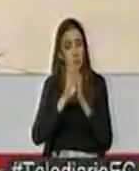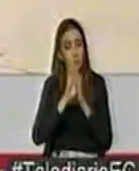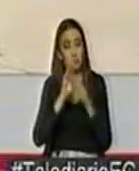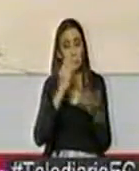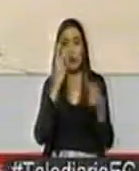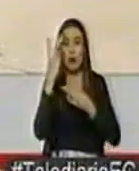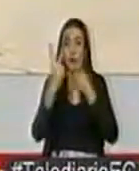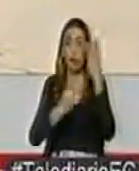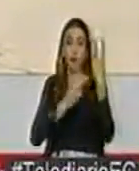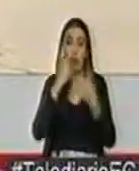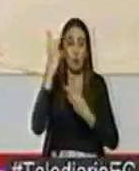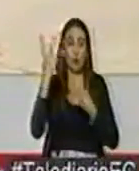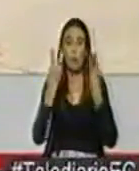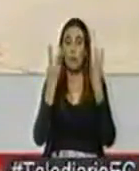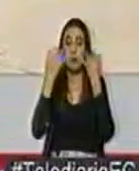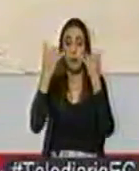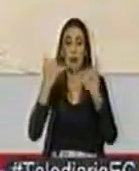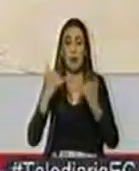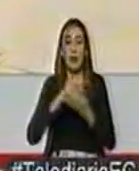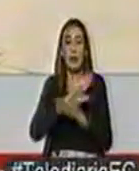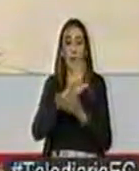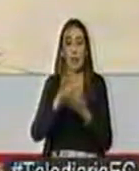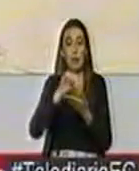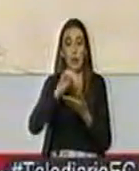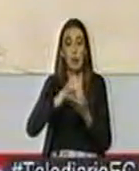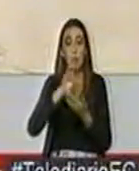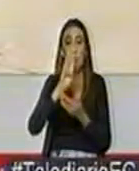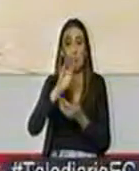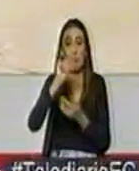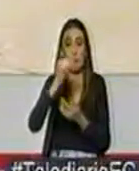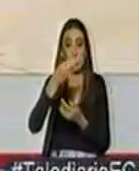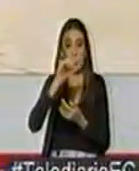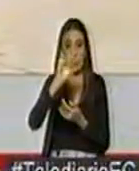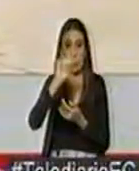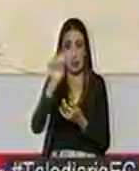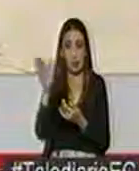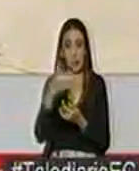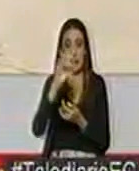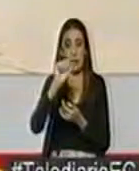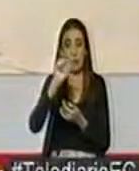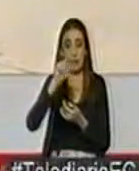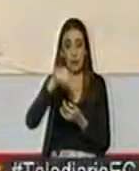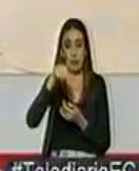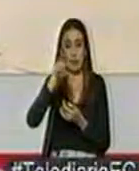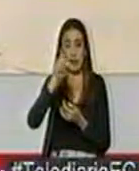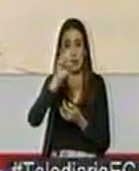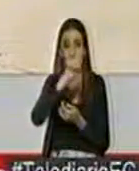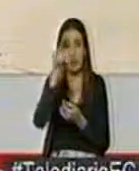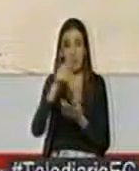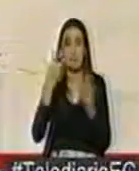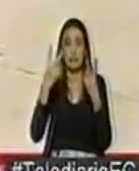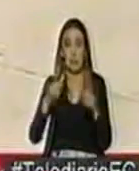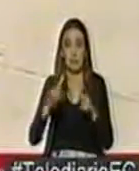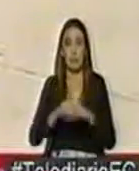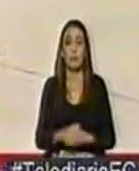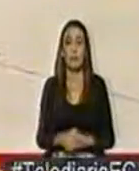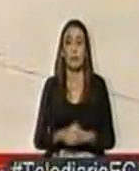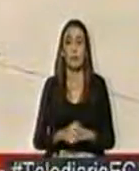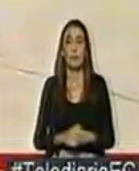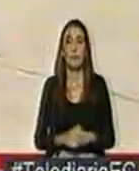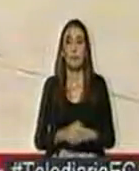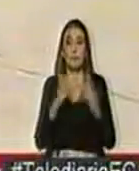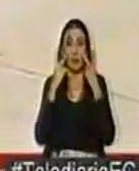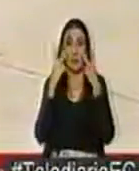el restablecimiento del desarrollo en esta provincia que fue afectada por el terremoto del 16 de abril de 2016. De